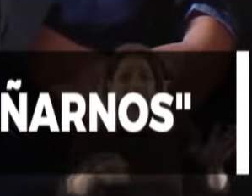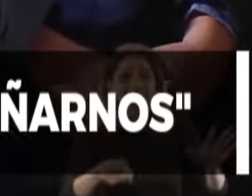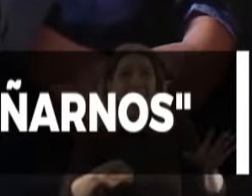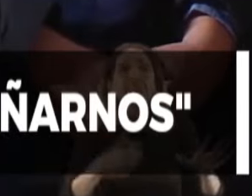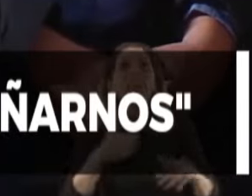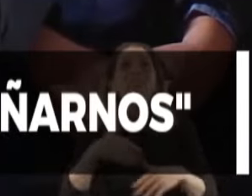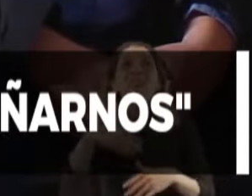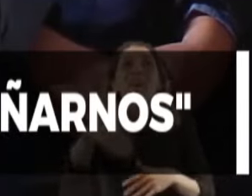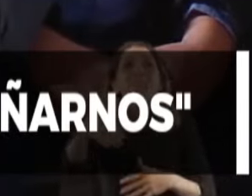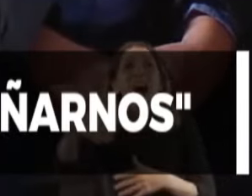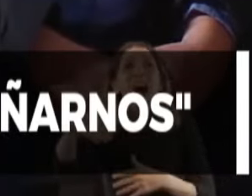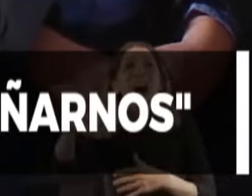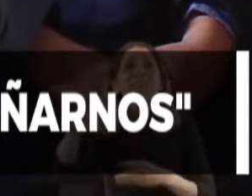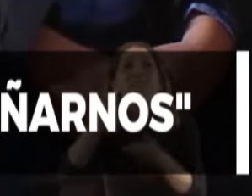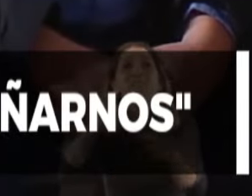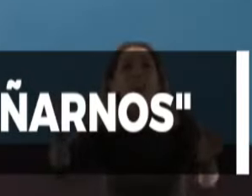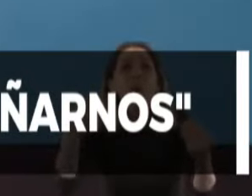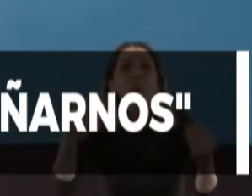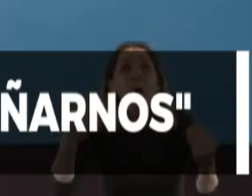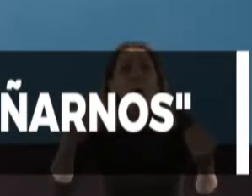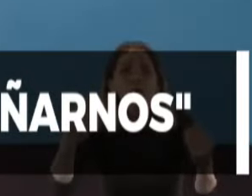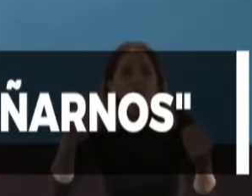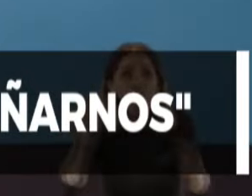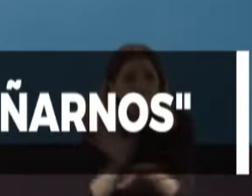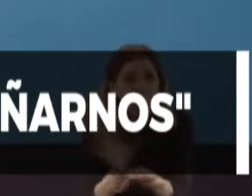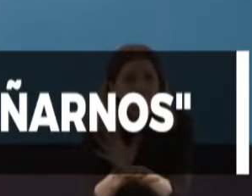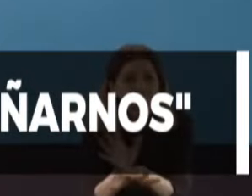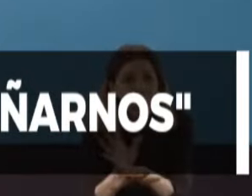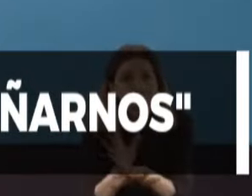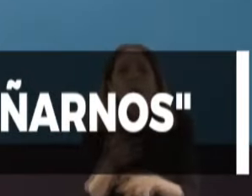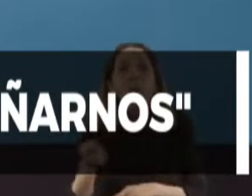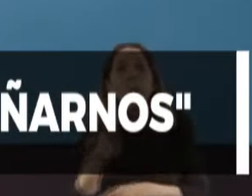cuándo va a terminar, unos pocos no